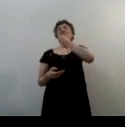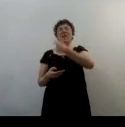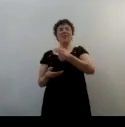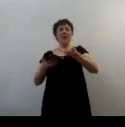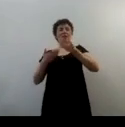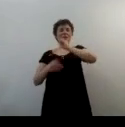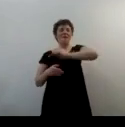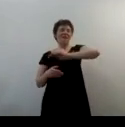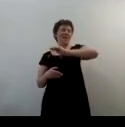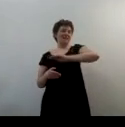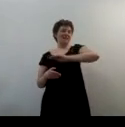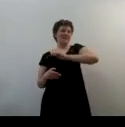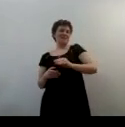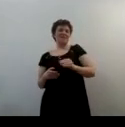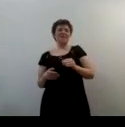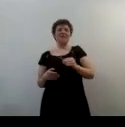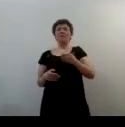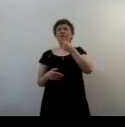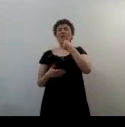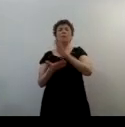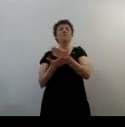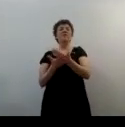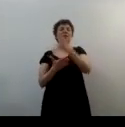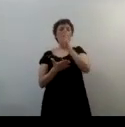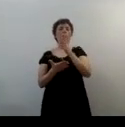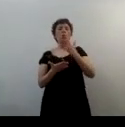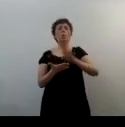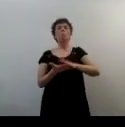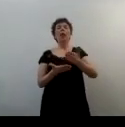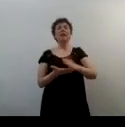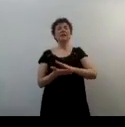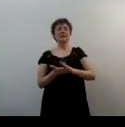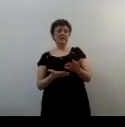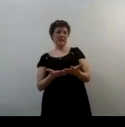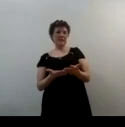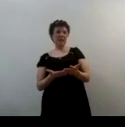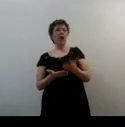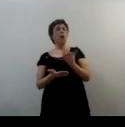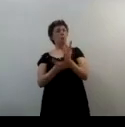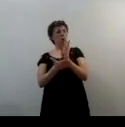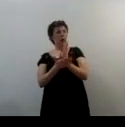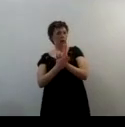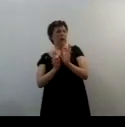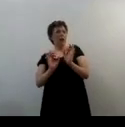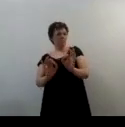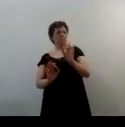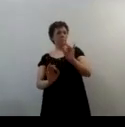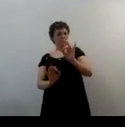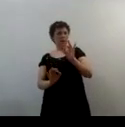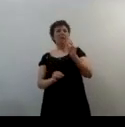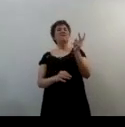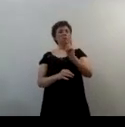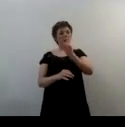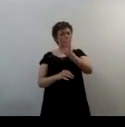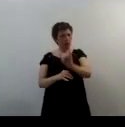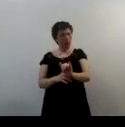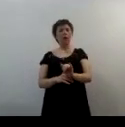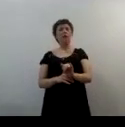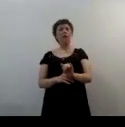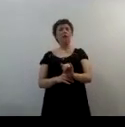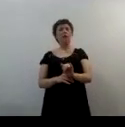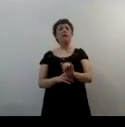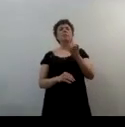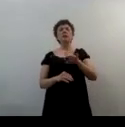facilísimo echarse un filete de pollo a la plancha, y es proteína, obviamente, y tiene sus vitaminas del grupo B y tal, pero a